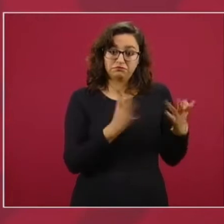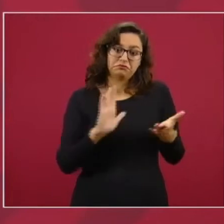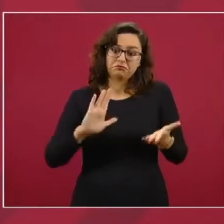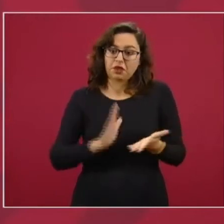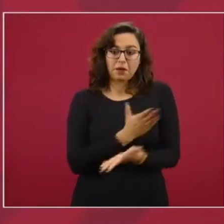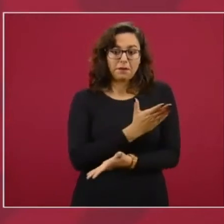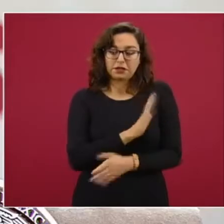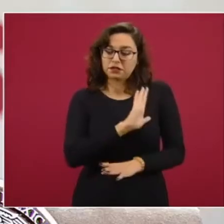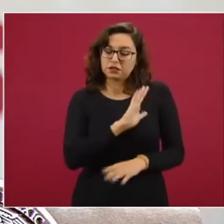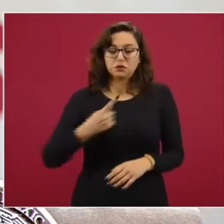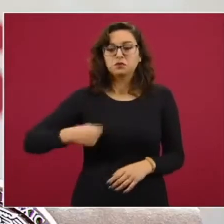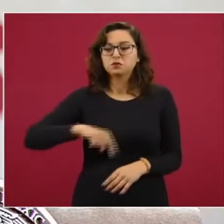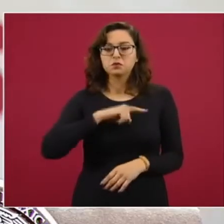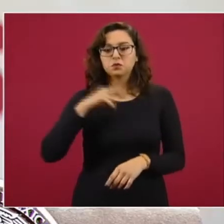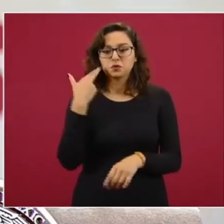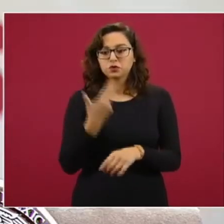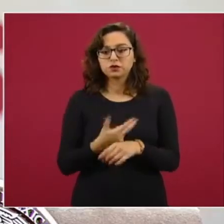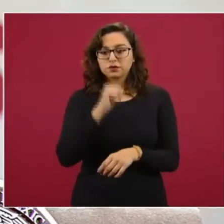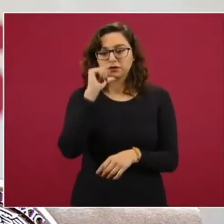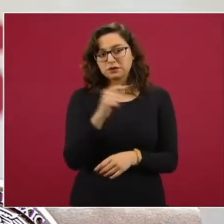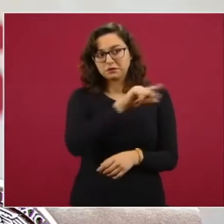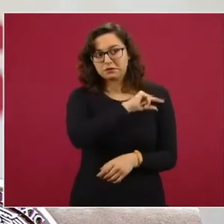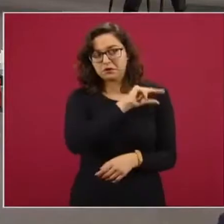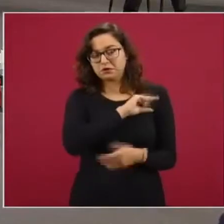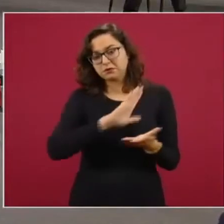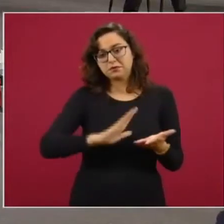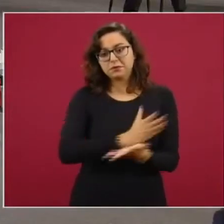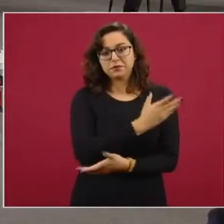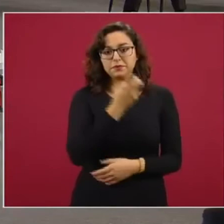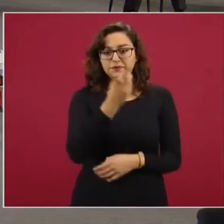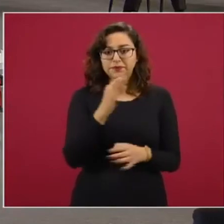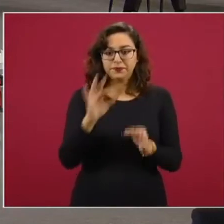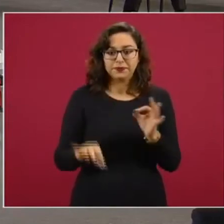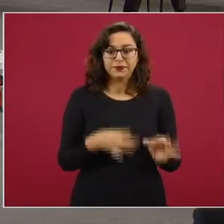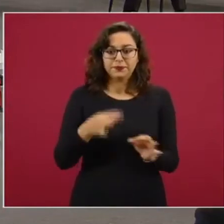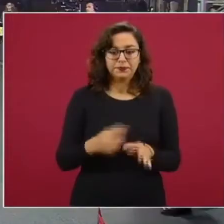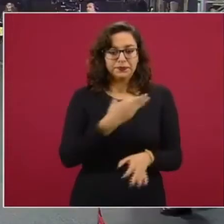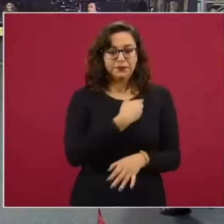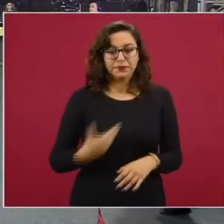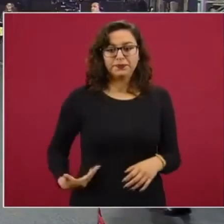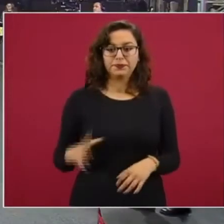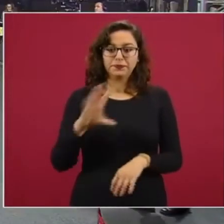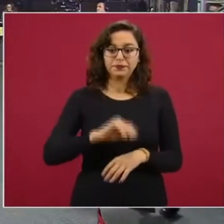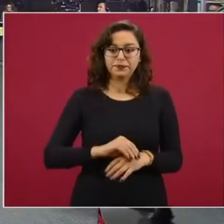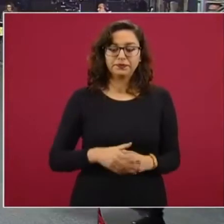eso no es responsabilidad directa del gobierno. Esto es todo, presidente.